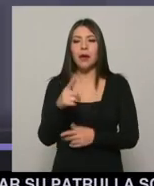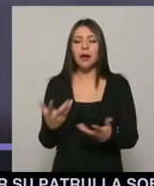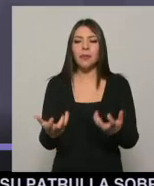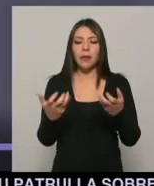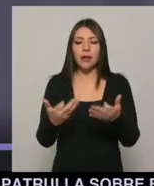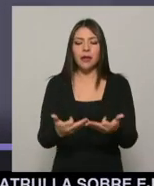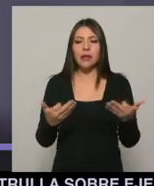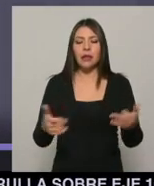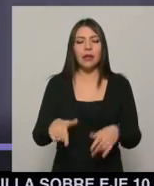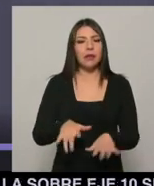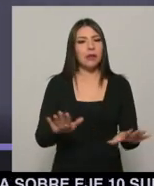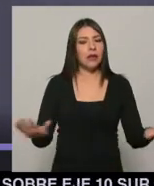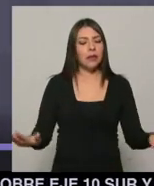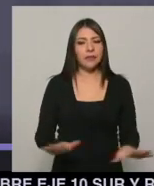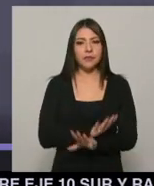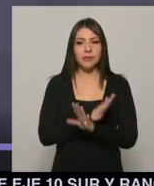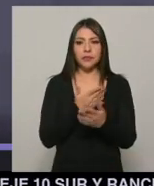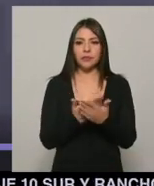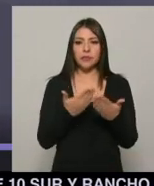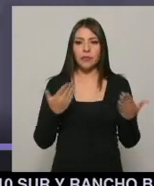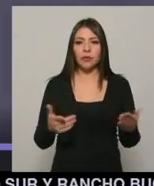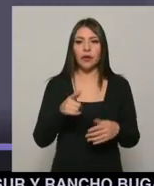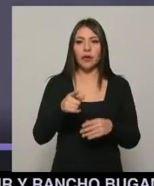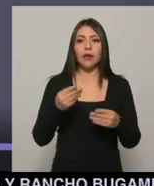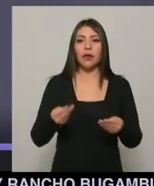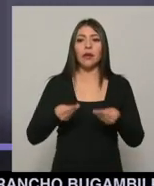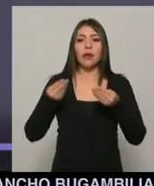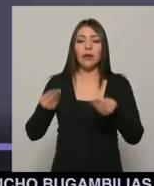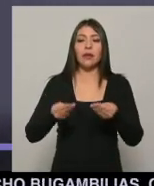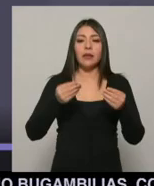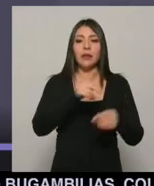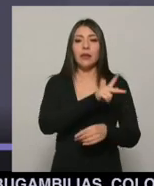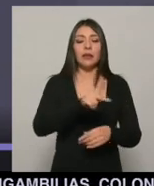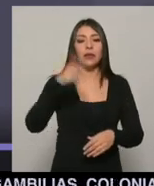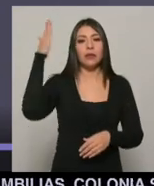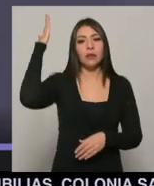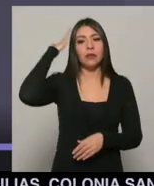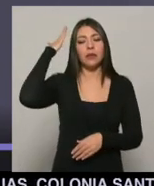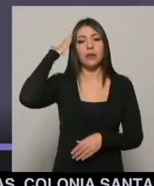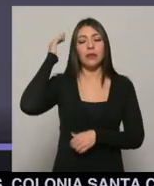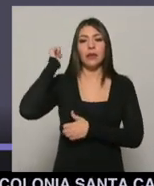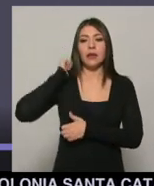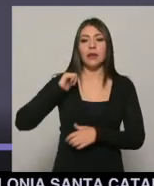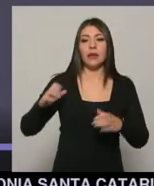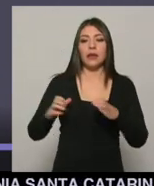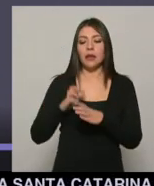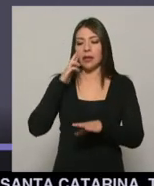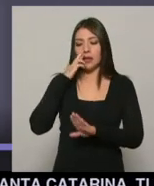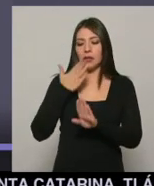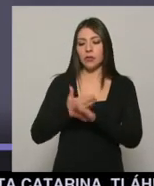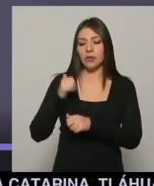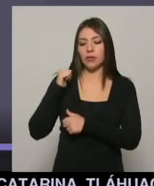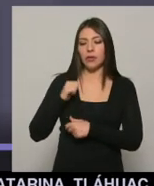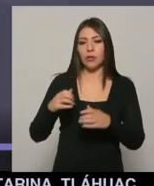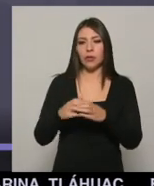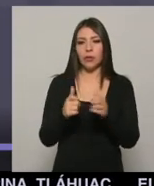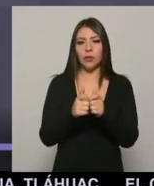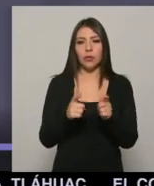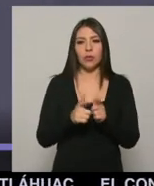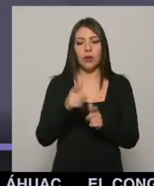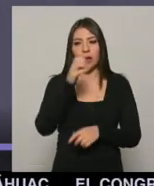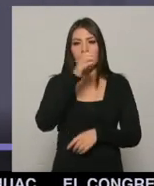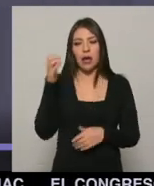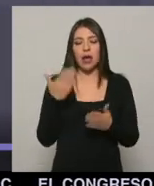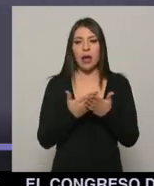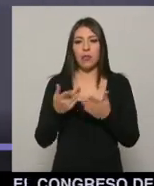de los fertilizantes. El fertilizante se entregaba a los dirigentes de organizaciones campesinas que ahora están molestos y